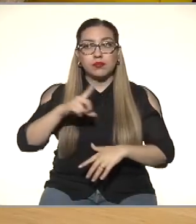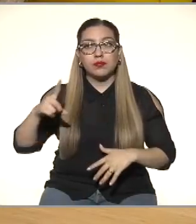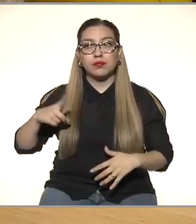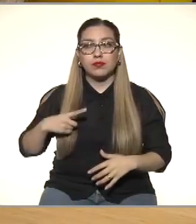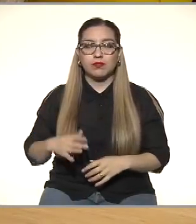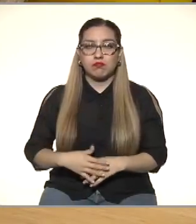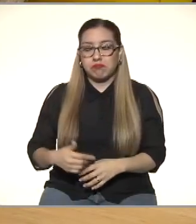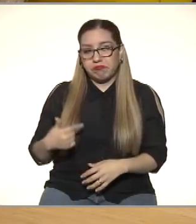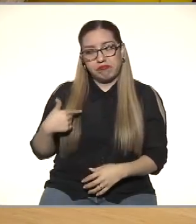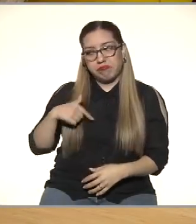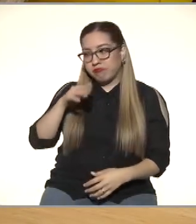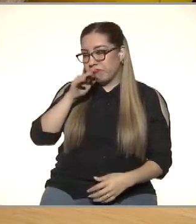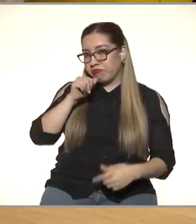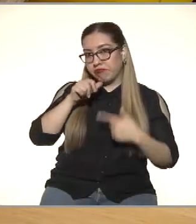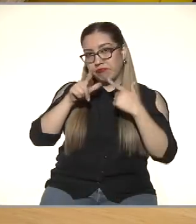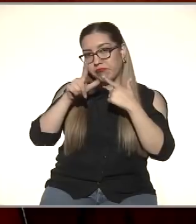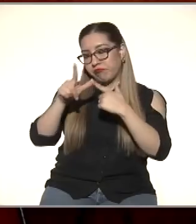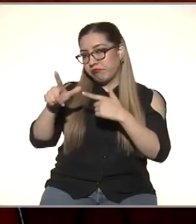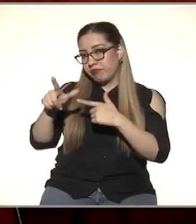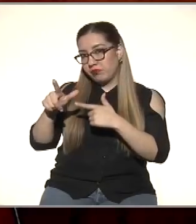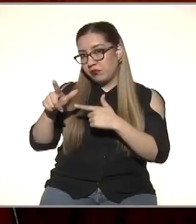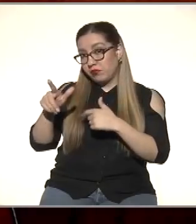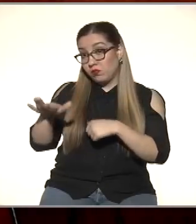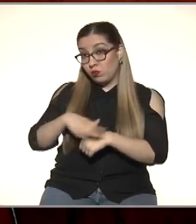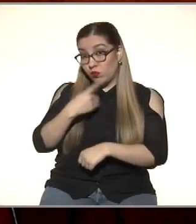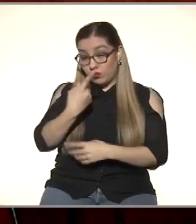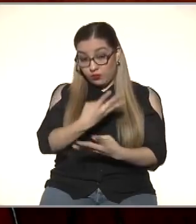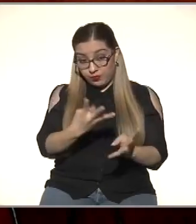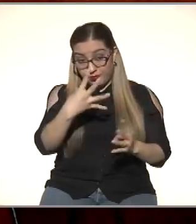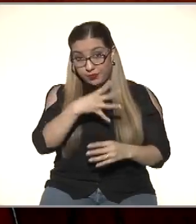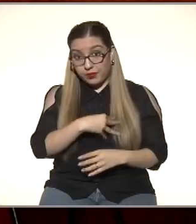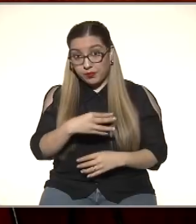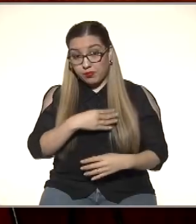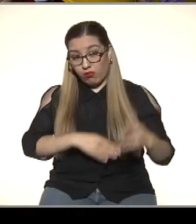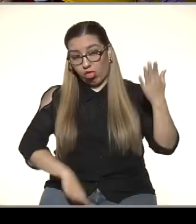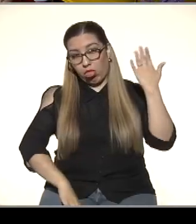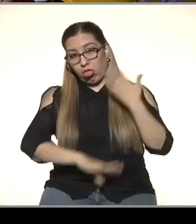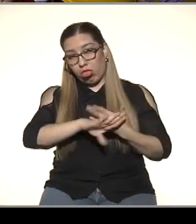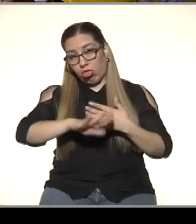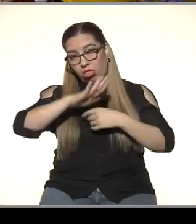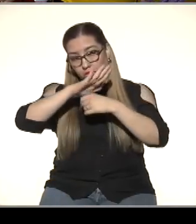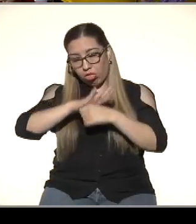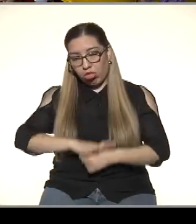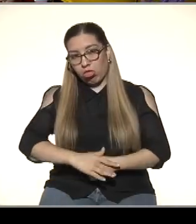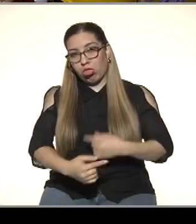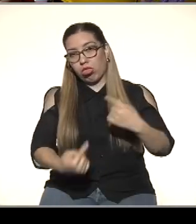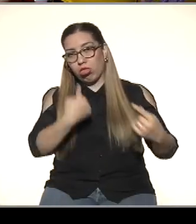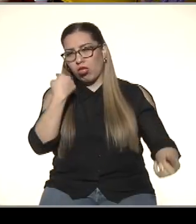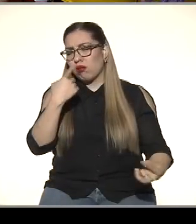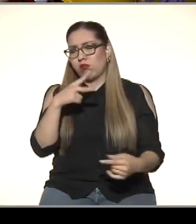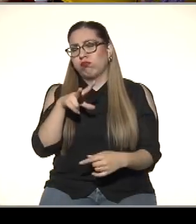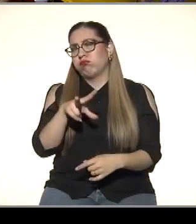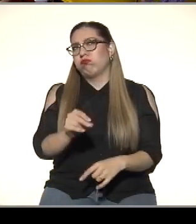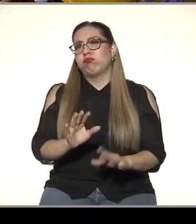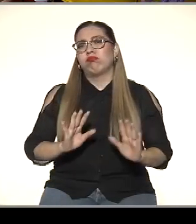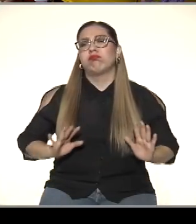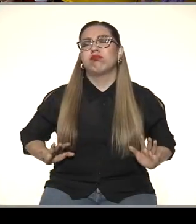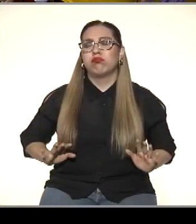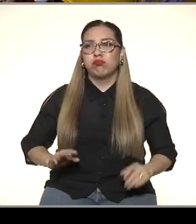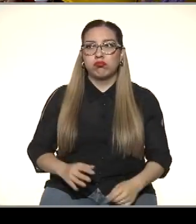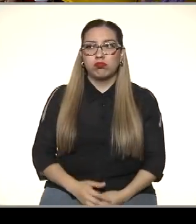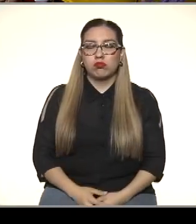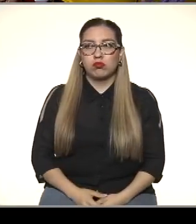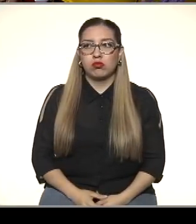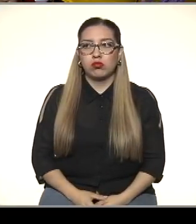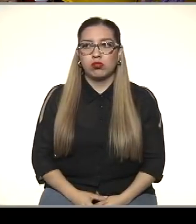para continuar, no porque mi hijo o mi hija me presionó. Igual al revés, ¿no? Igual. O sea, me separo porque no, o sea, porque